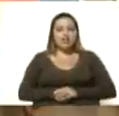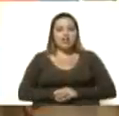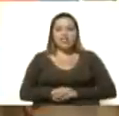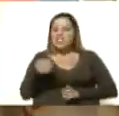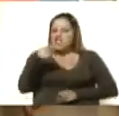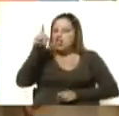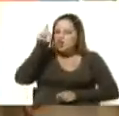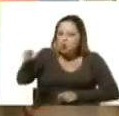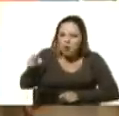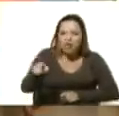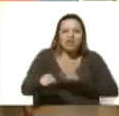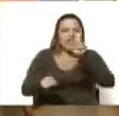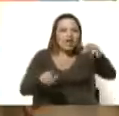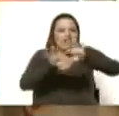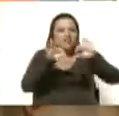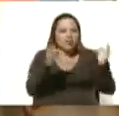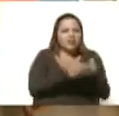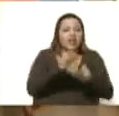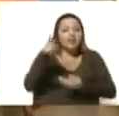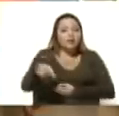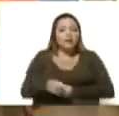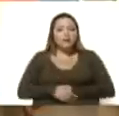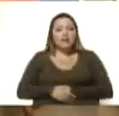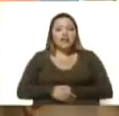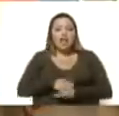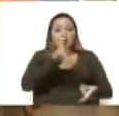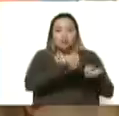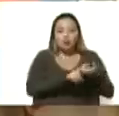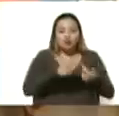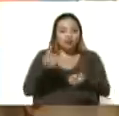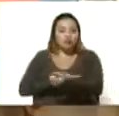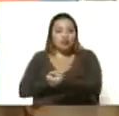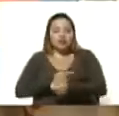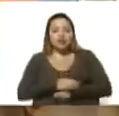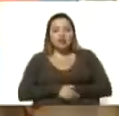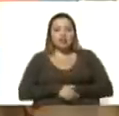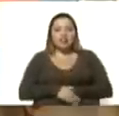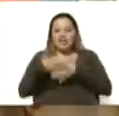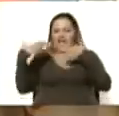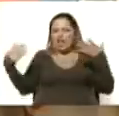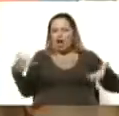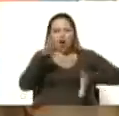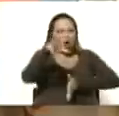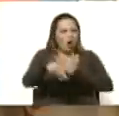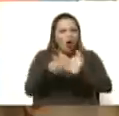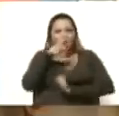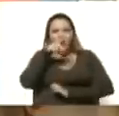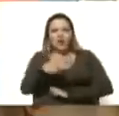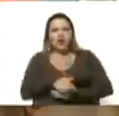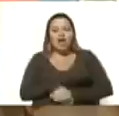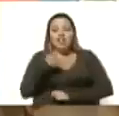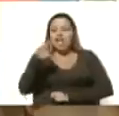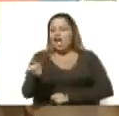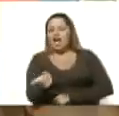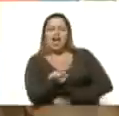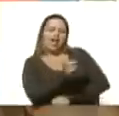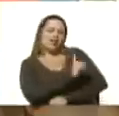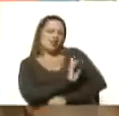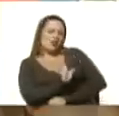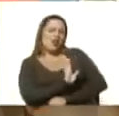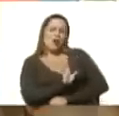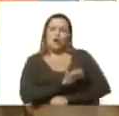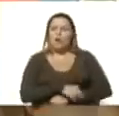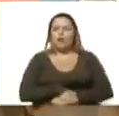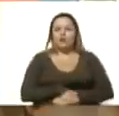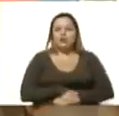y a su familia, sobre todo a su cuñado, Baldo Sansón, de gran corrupto mafioso. Ah, no, pero entonces él, vean, un